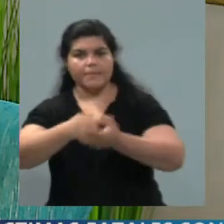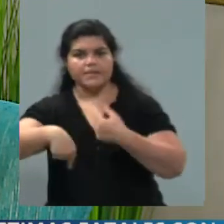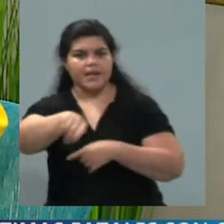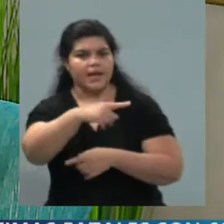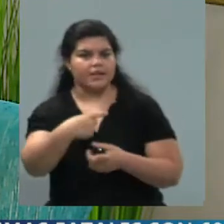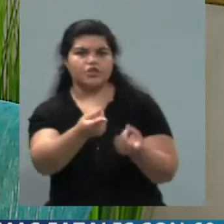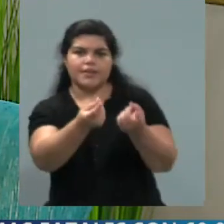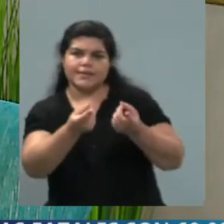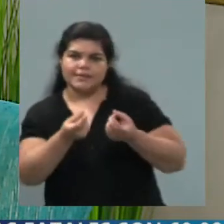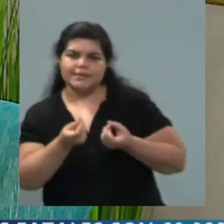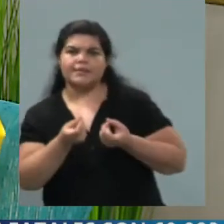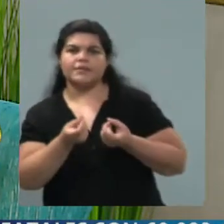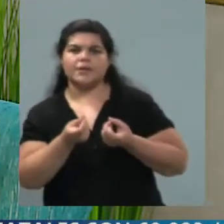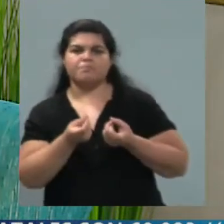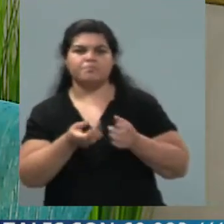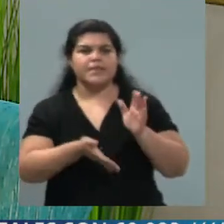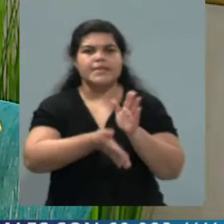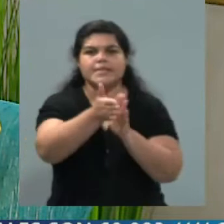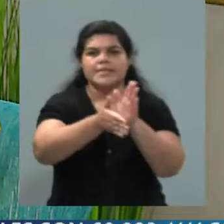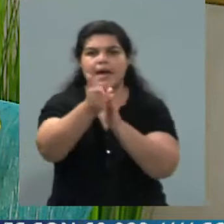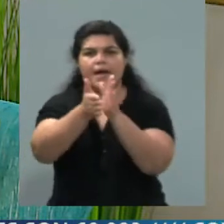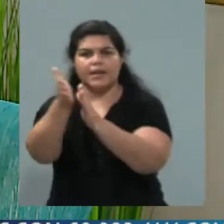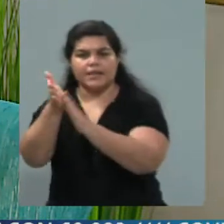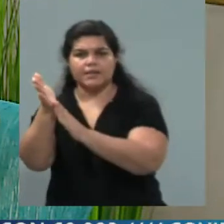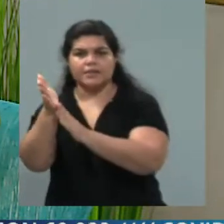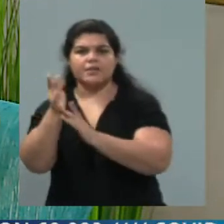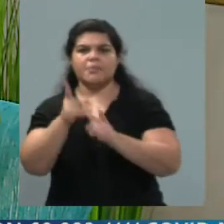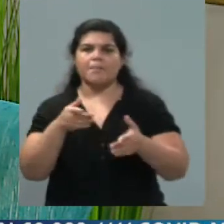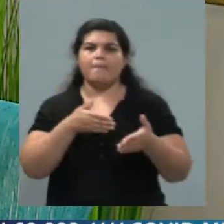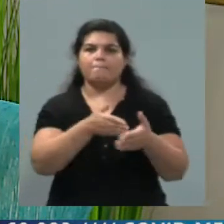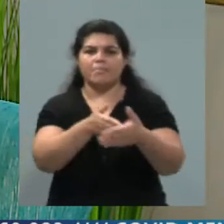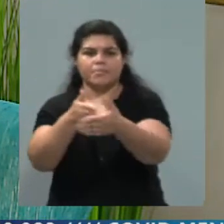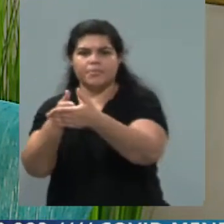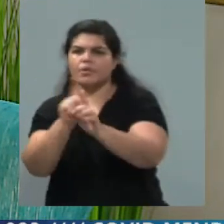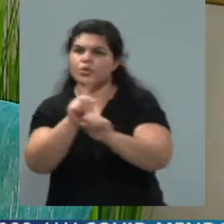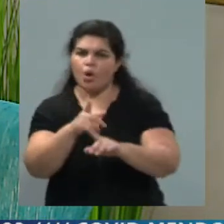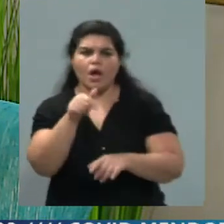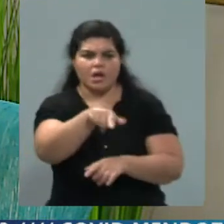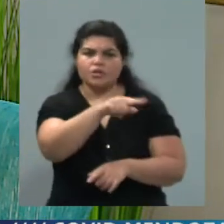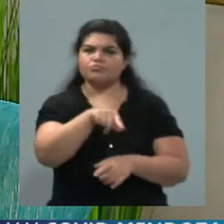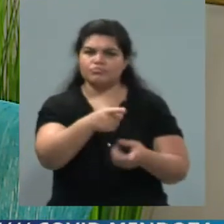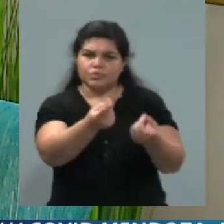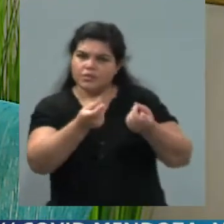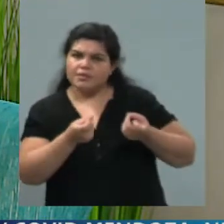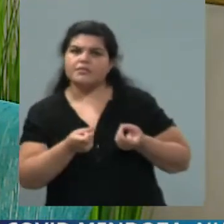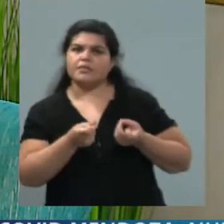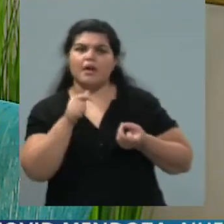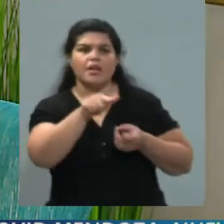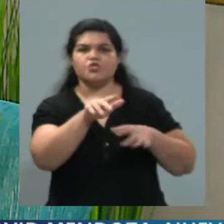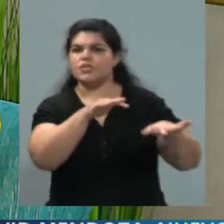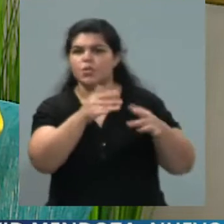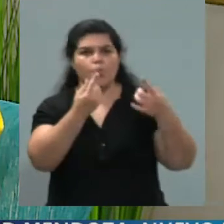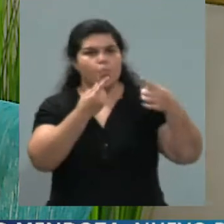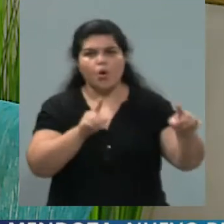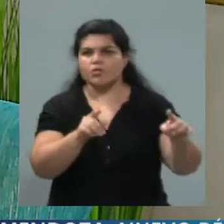de poder salir, de estar exceptuados de las medidas más restrictivas, porque la situación es diferente para ellos, es